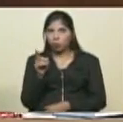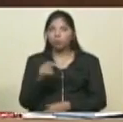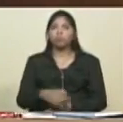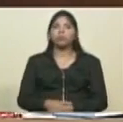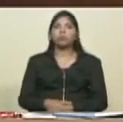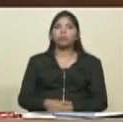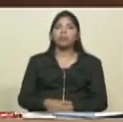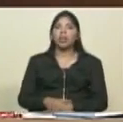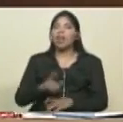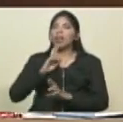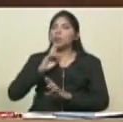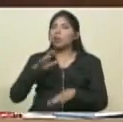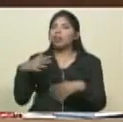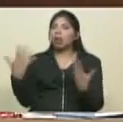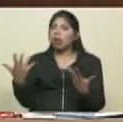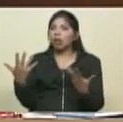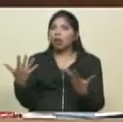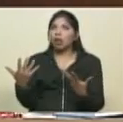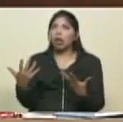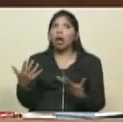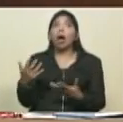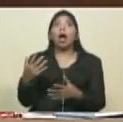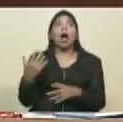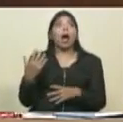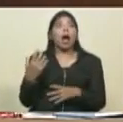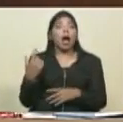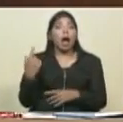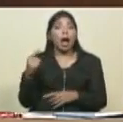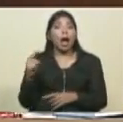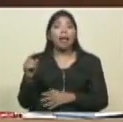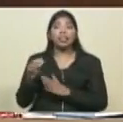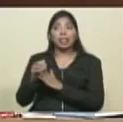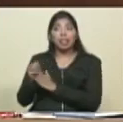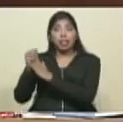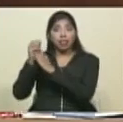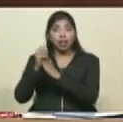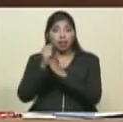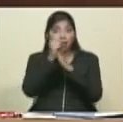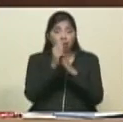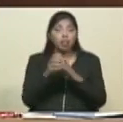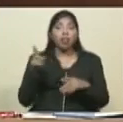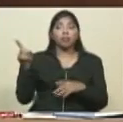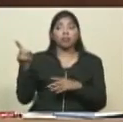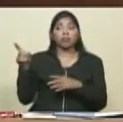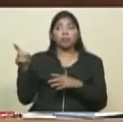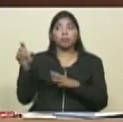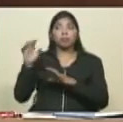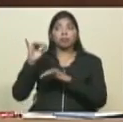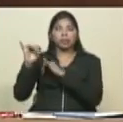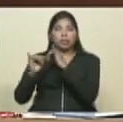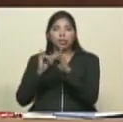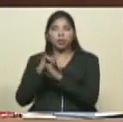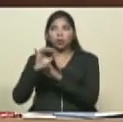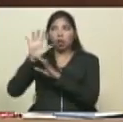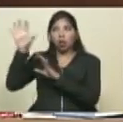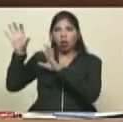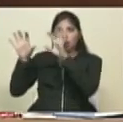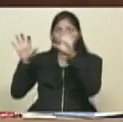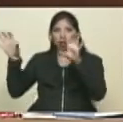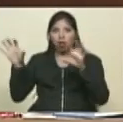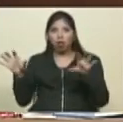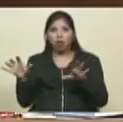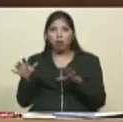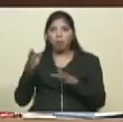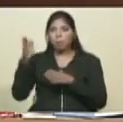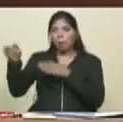resultado de las giras intervencionistas de líderes de la derecha transnacional que procuran